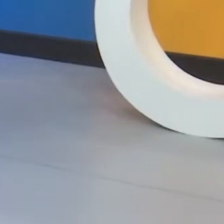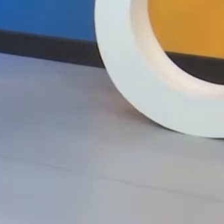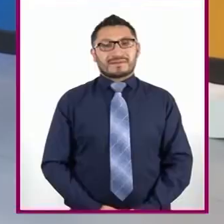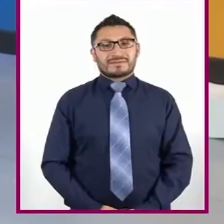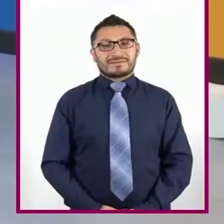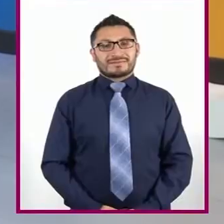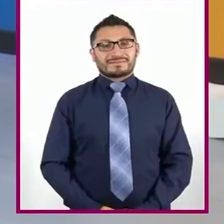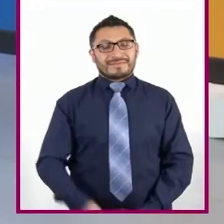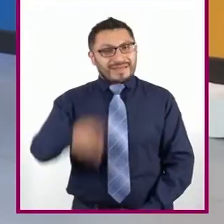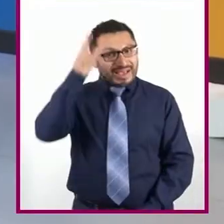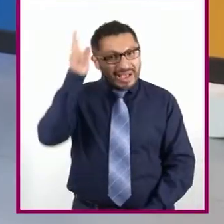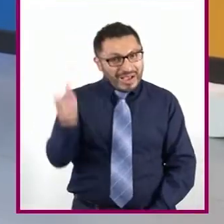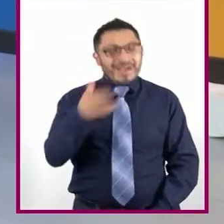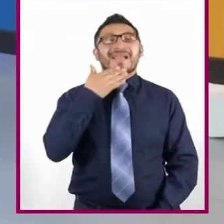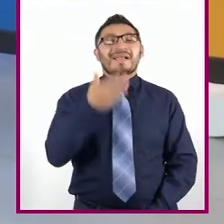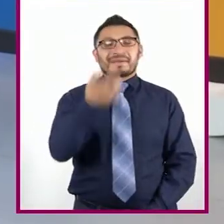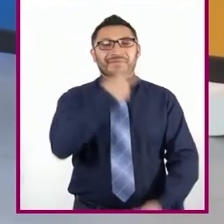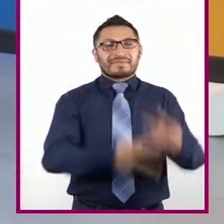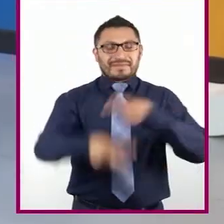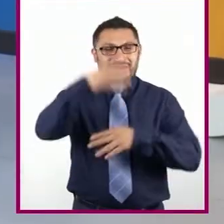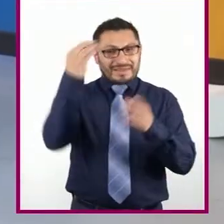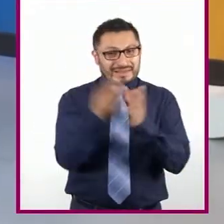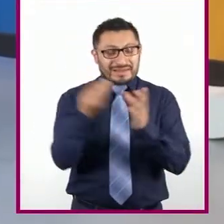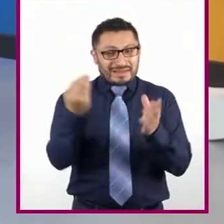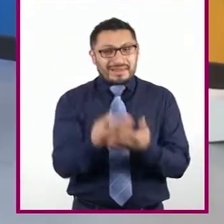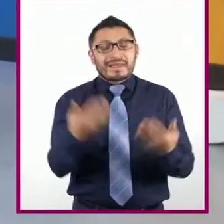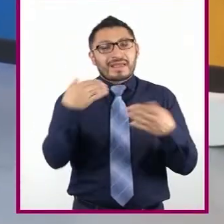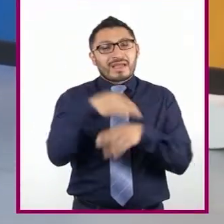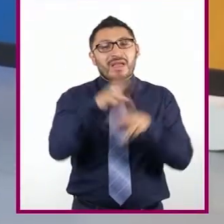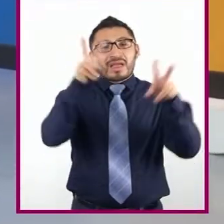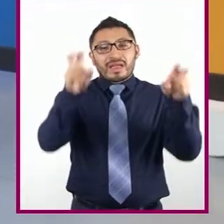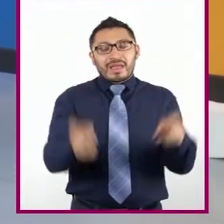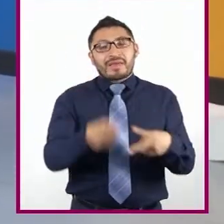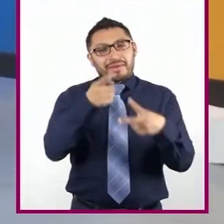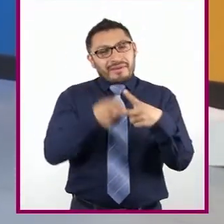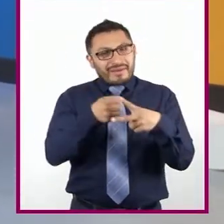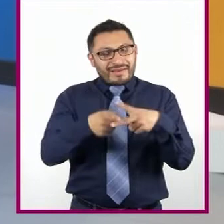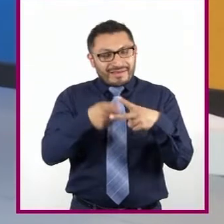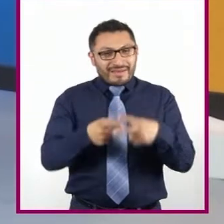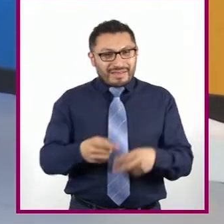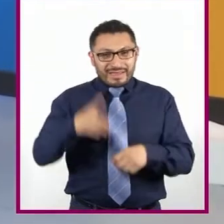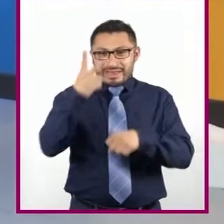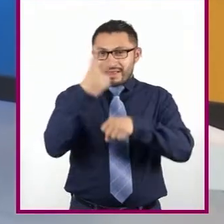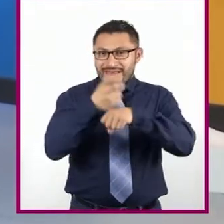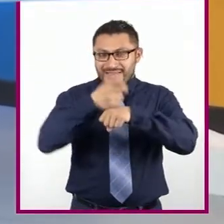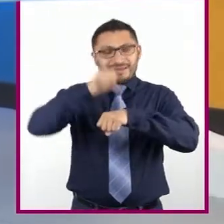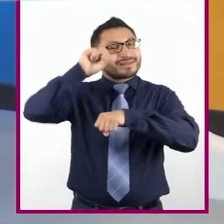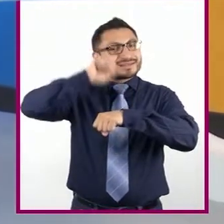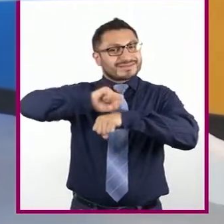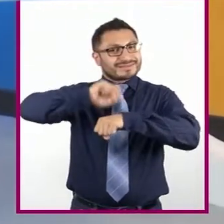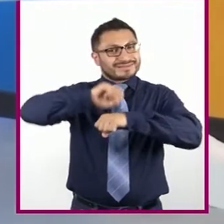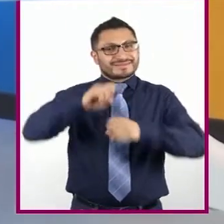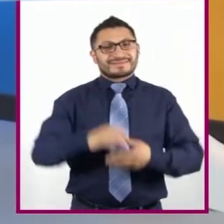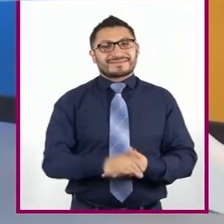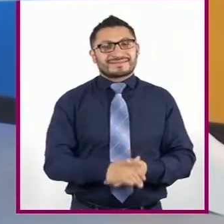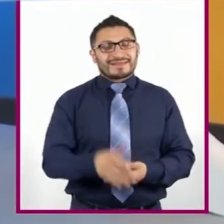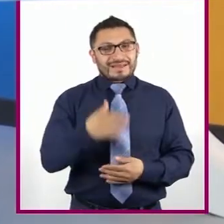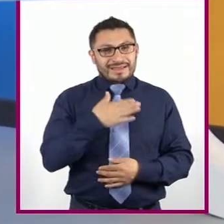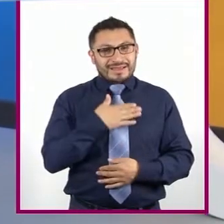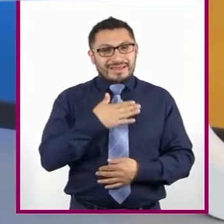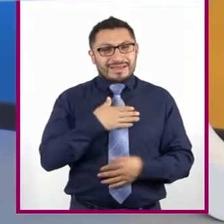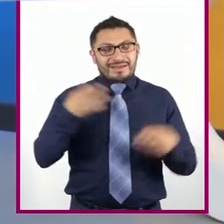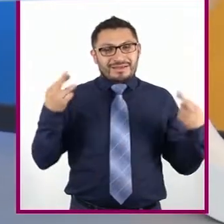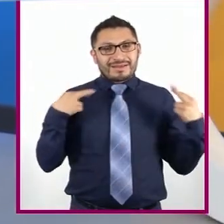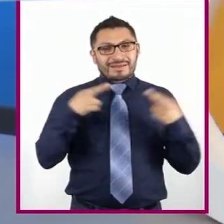¿Qué tal? Les damos la bienvenida a la sesión correspondiente a la asignatura de Matemáticas para segundo grado de secundaria. Yo soy